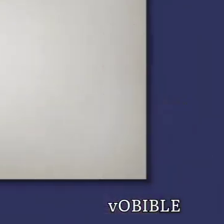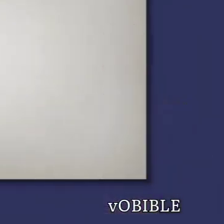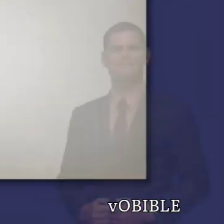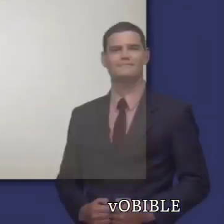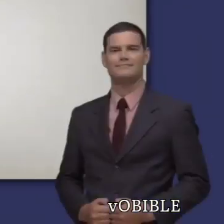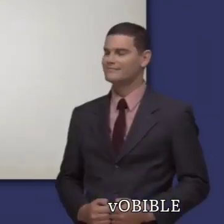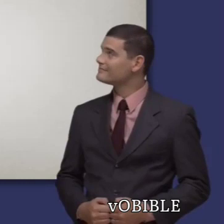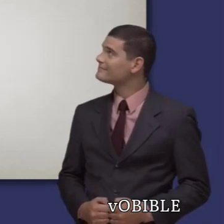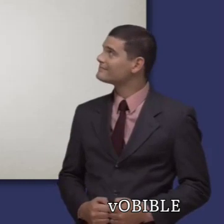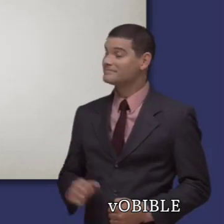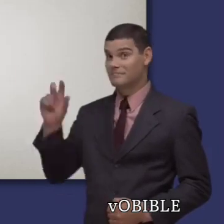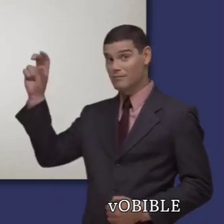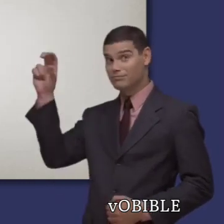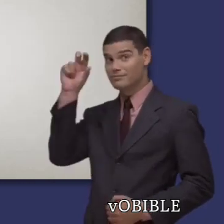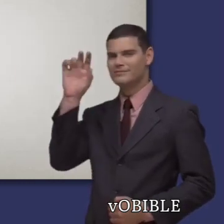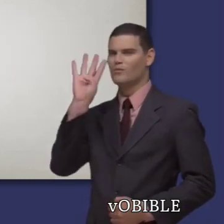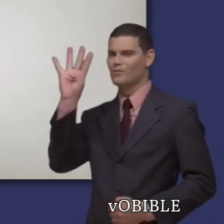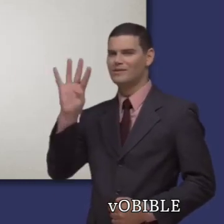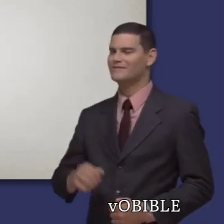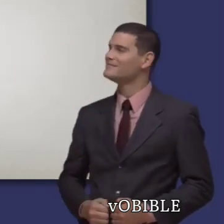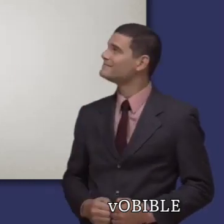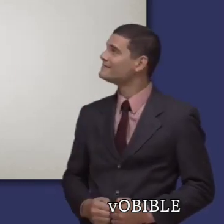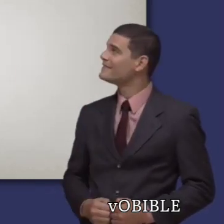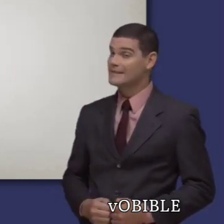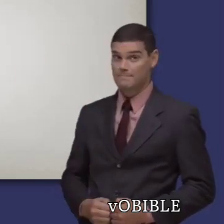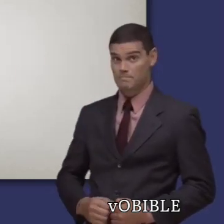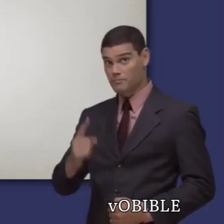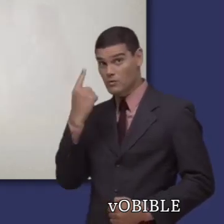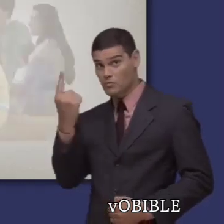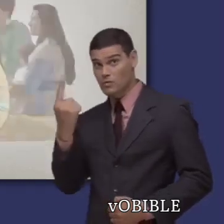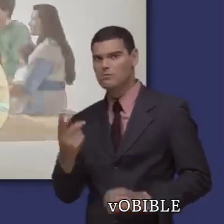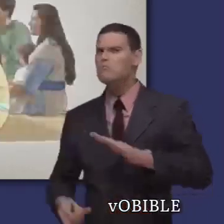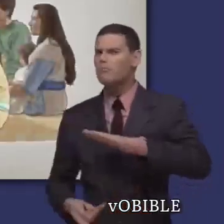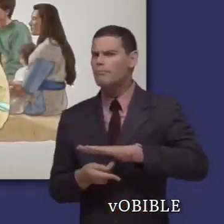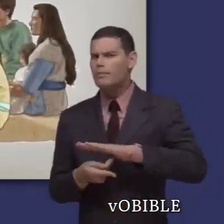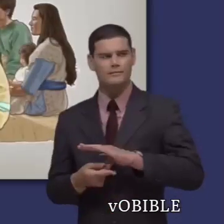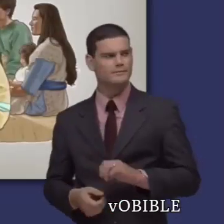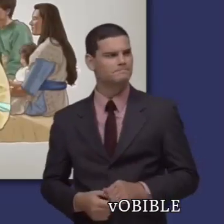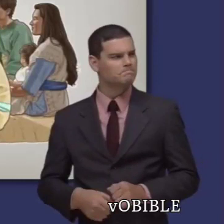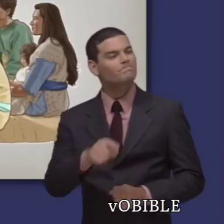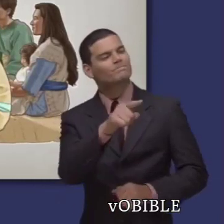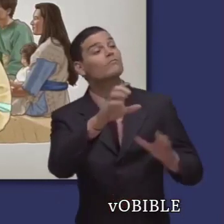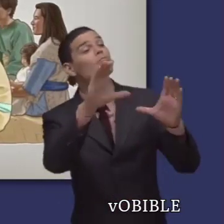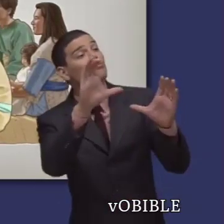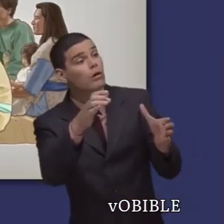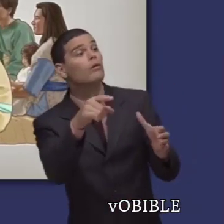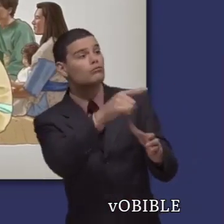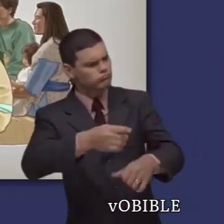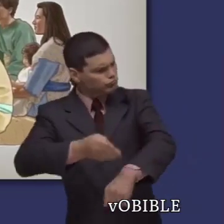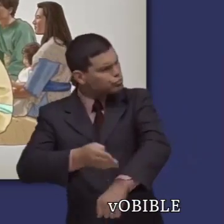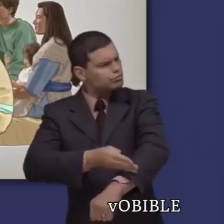La carta a los Colosenses tiene 4 capítulos. En el capítulo 1, Pablo pide que los